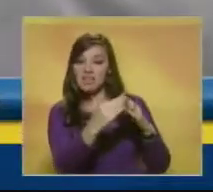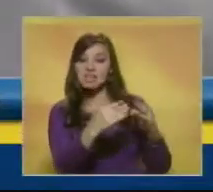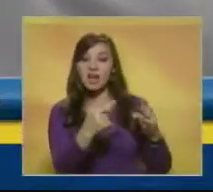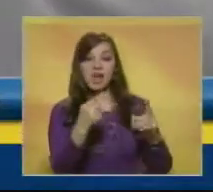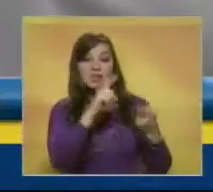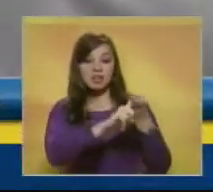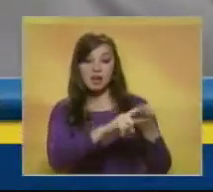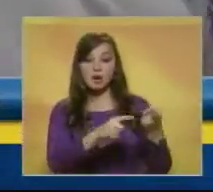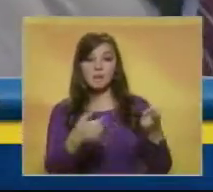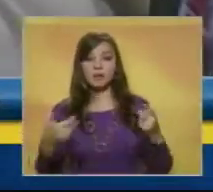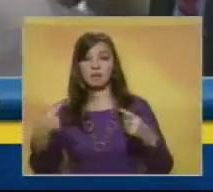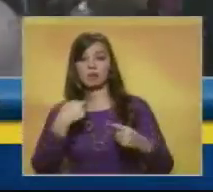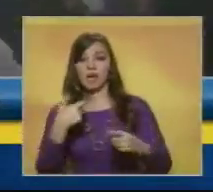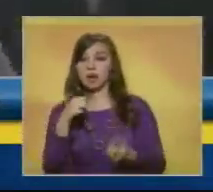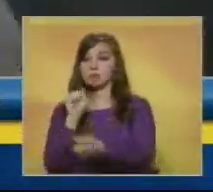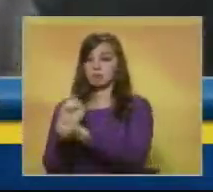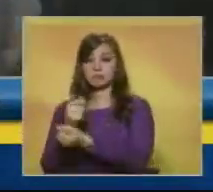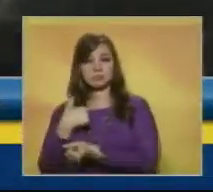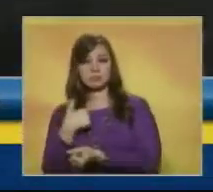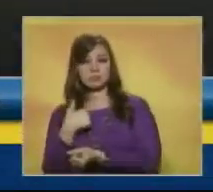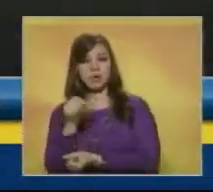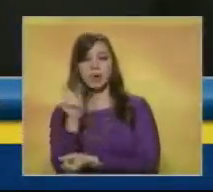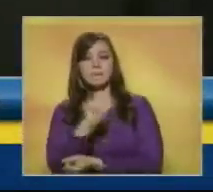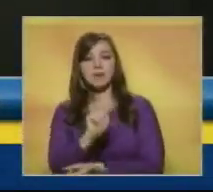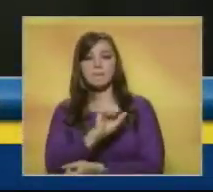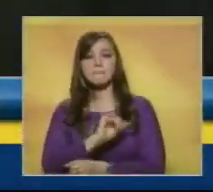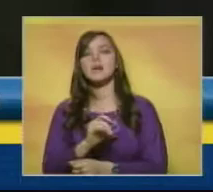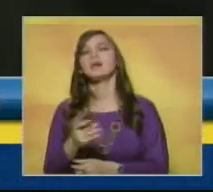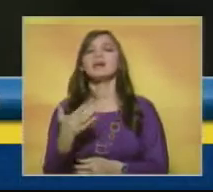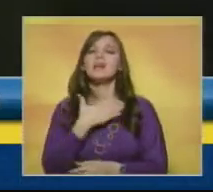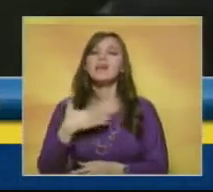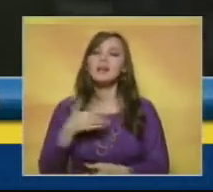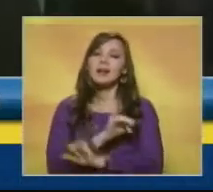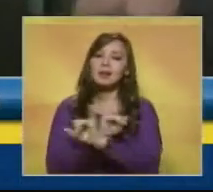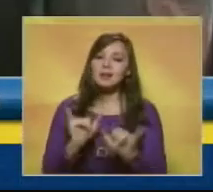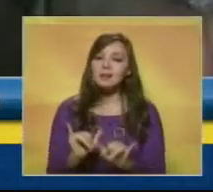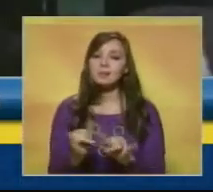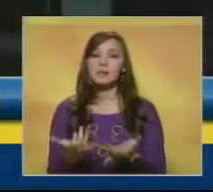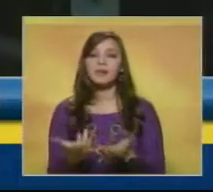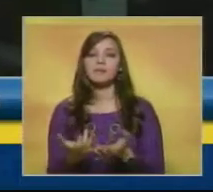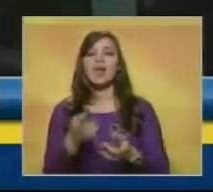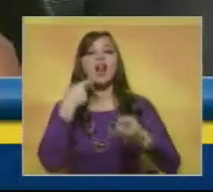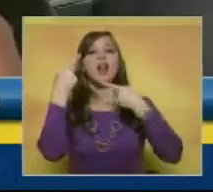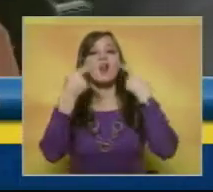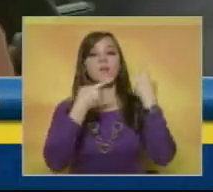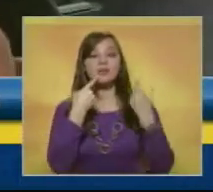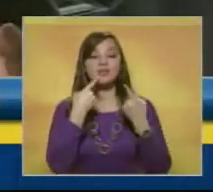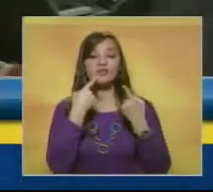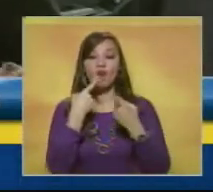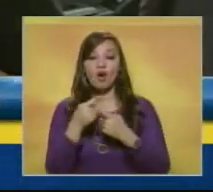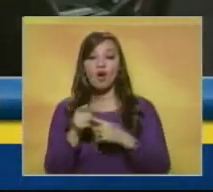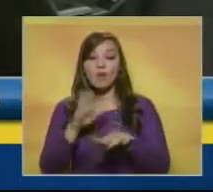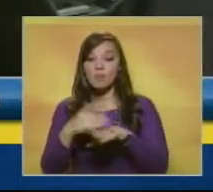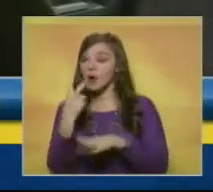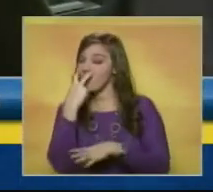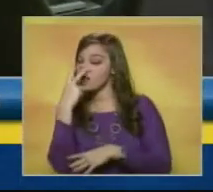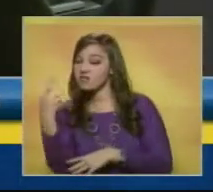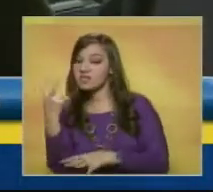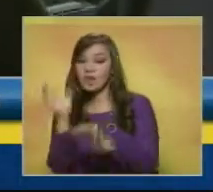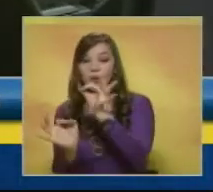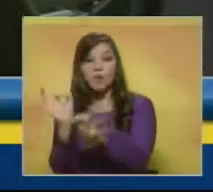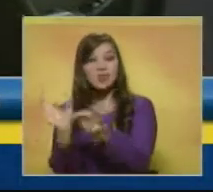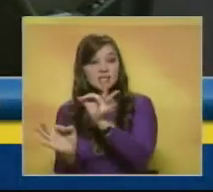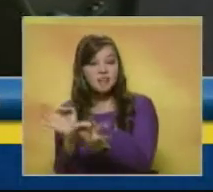contra él, por el que fue detenido el mes pasado, culmine lo antes posible. Así lo expresó tras salir de una visita judicial